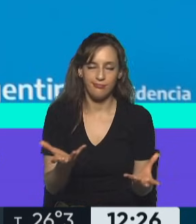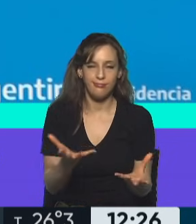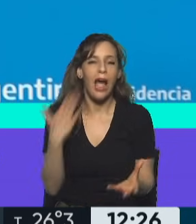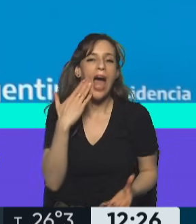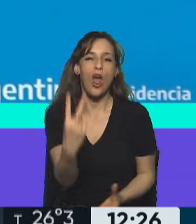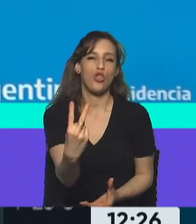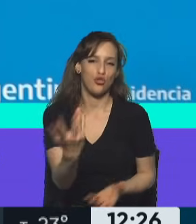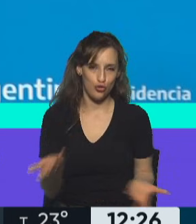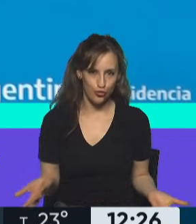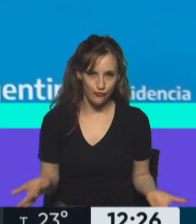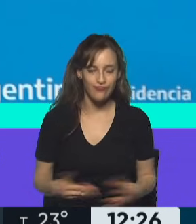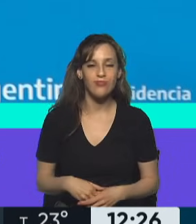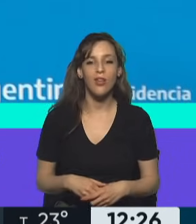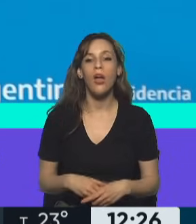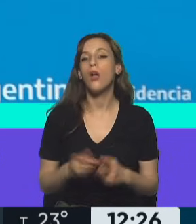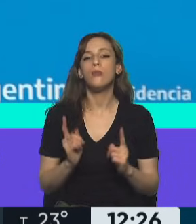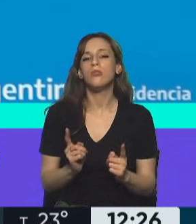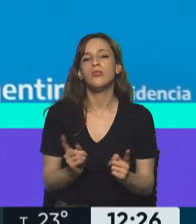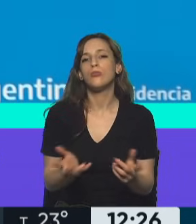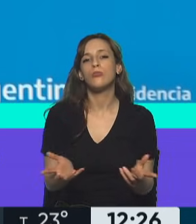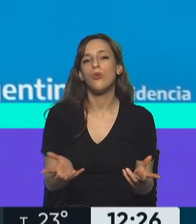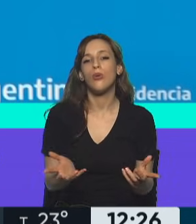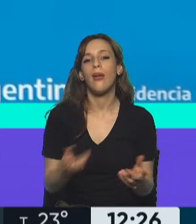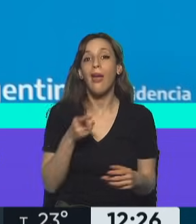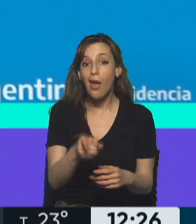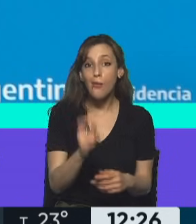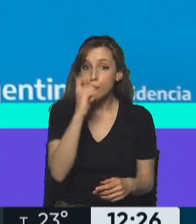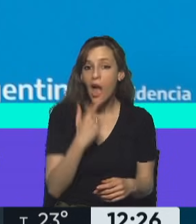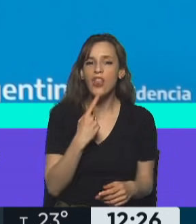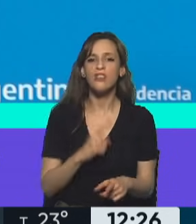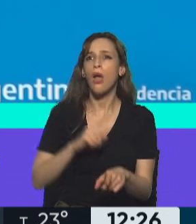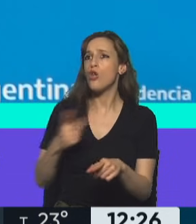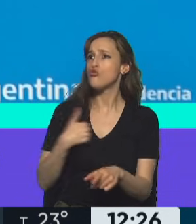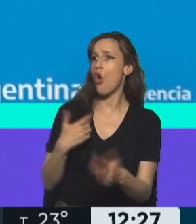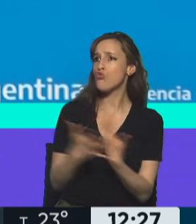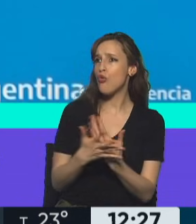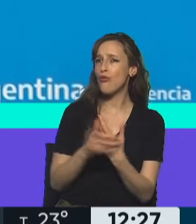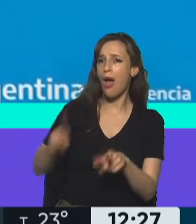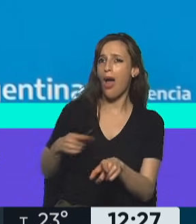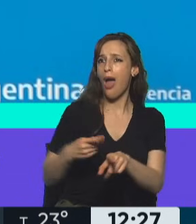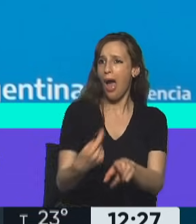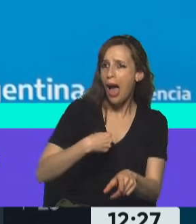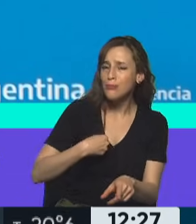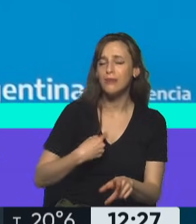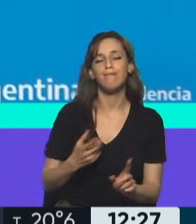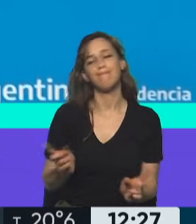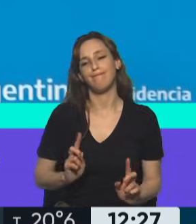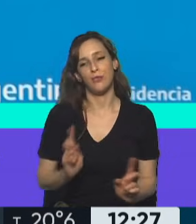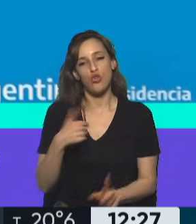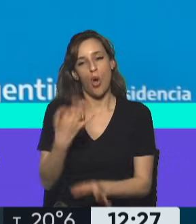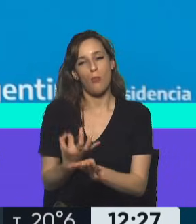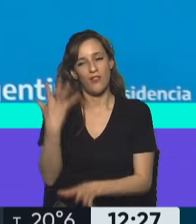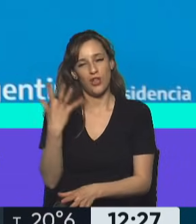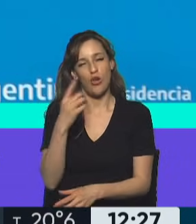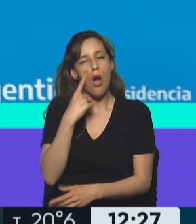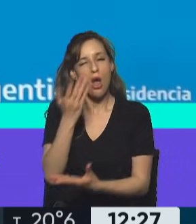procesado cada vez en todos los gobiernos, así que no puedo hablar de persecución porque digo, soy una experta en la biografía de Mauricio Macri